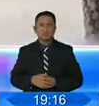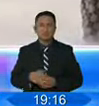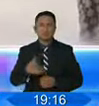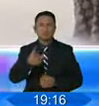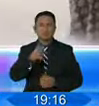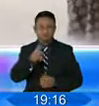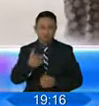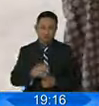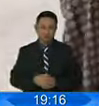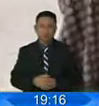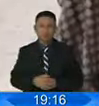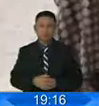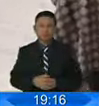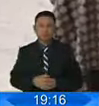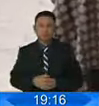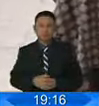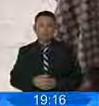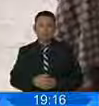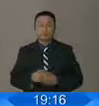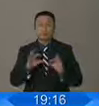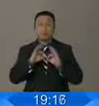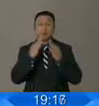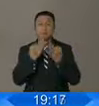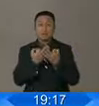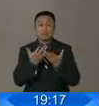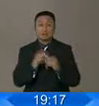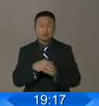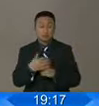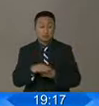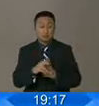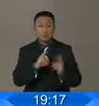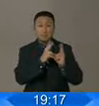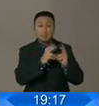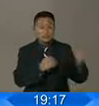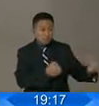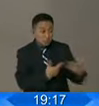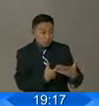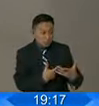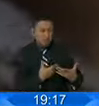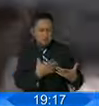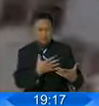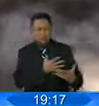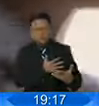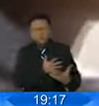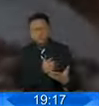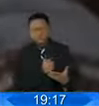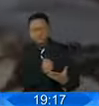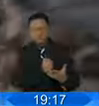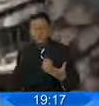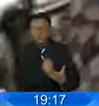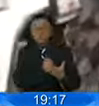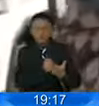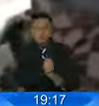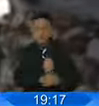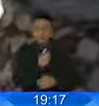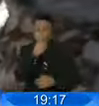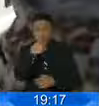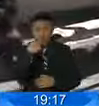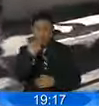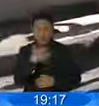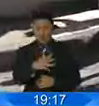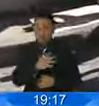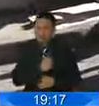alcohólico. Sus familiares se enteraron por el testimonio del vecino, el dolor que les produjo el acontecimiento. Se veía reflejado en su